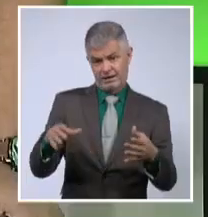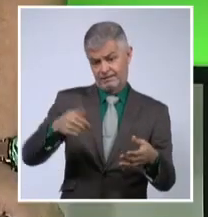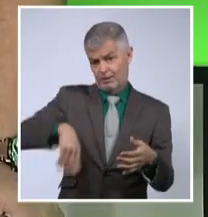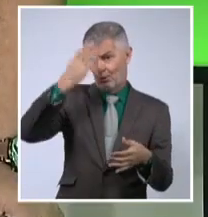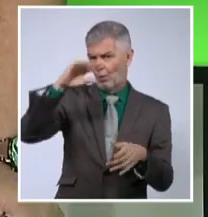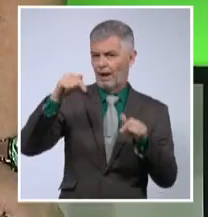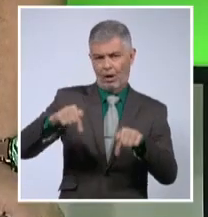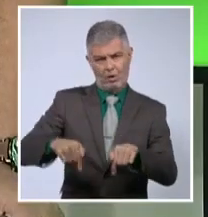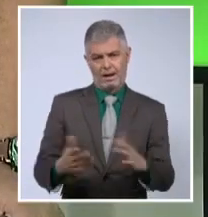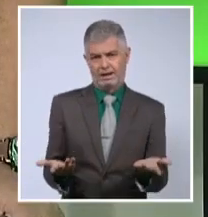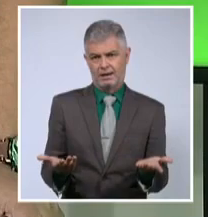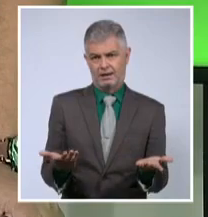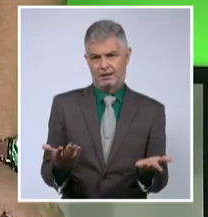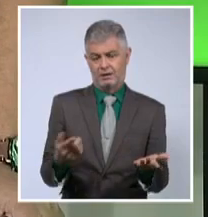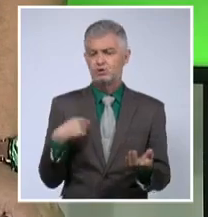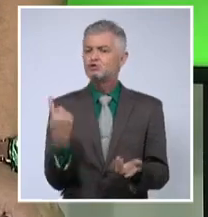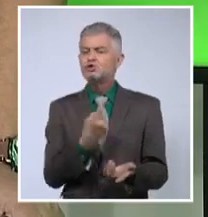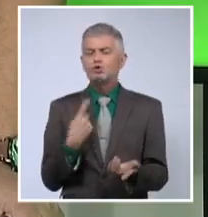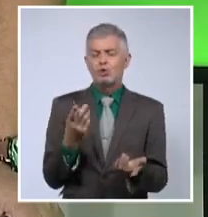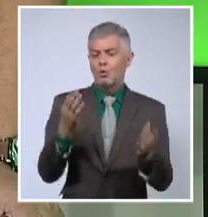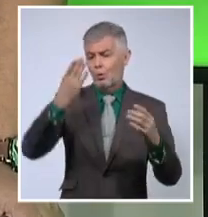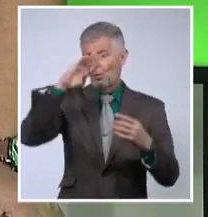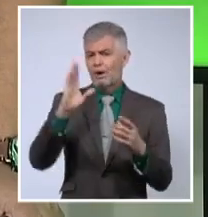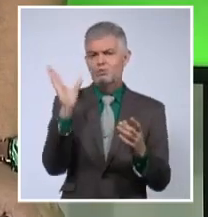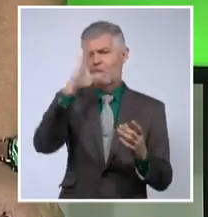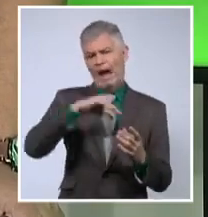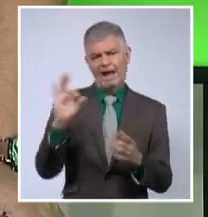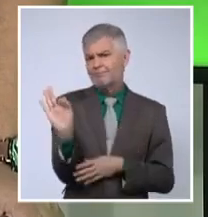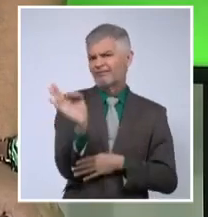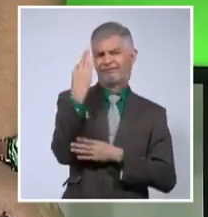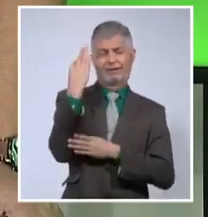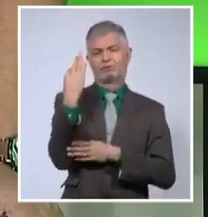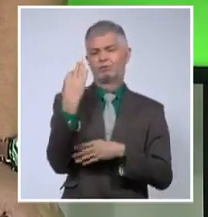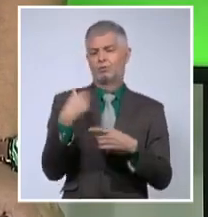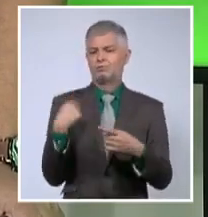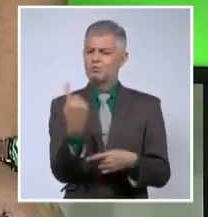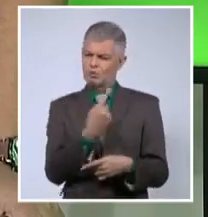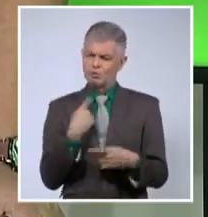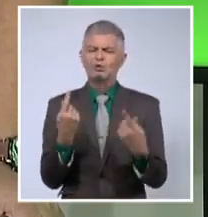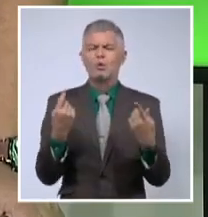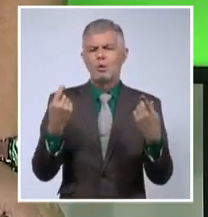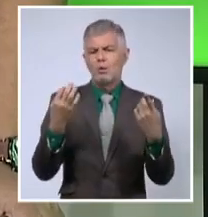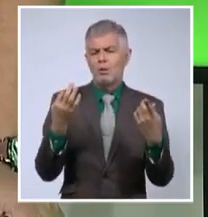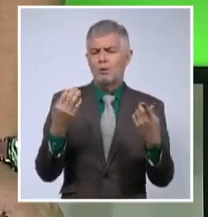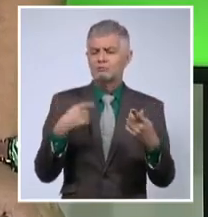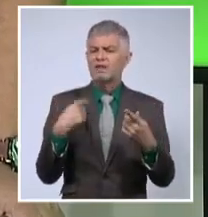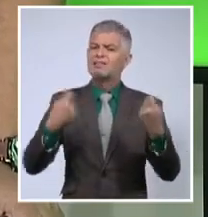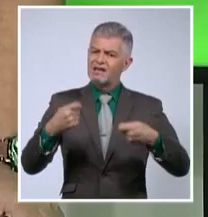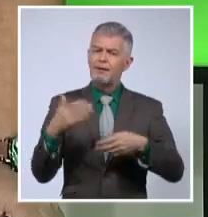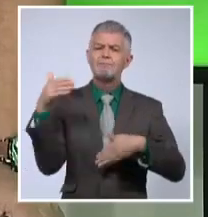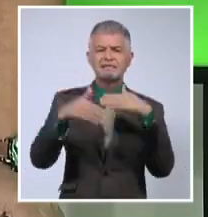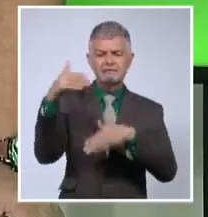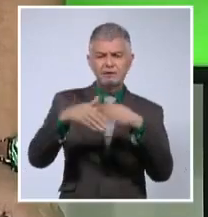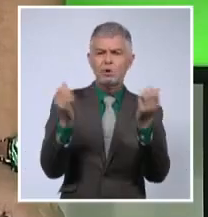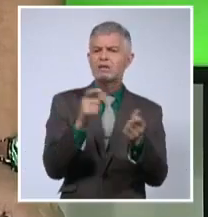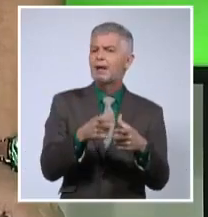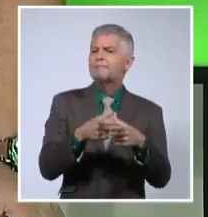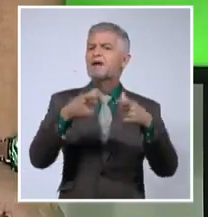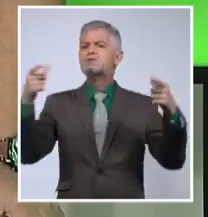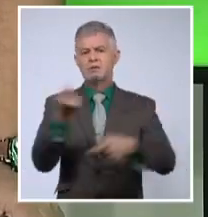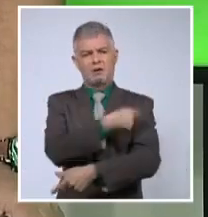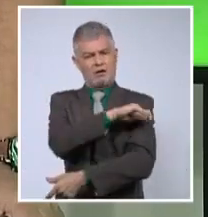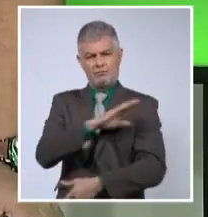haya una sociedad perfecta, necesitamos una democracia para que se haga valer el criterio de la mayoría. Y el criterio de la mayoría aquí quedó